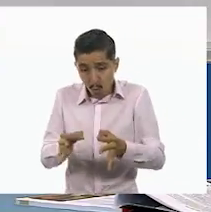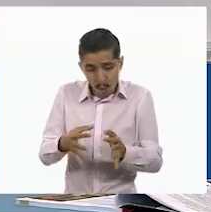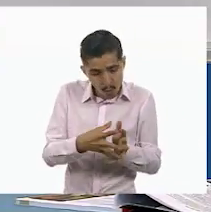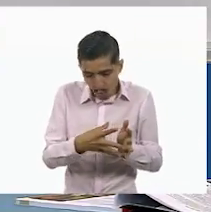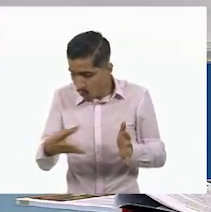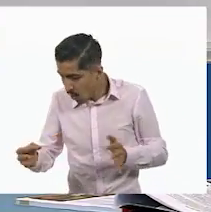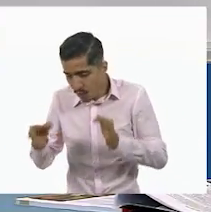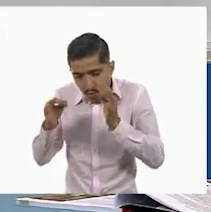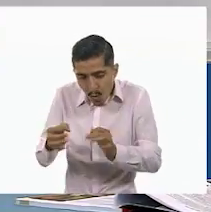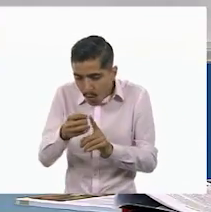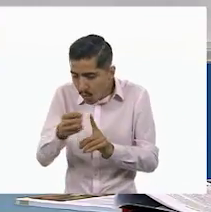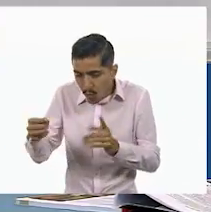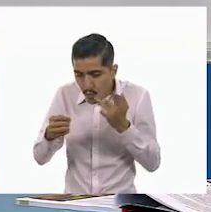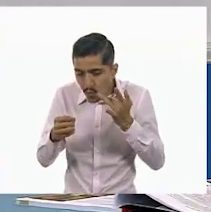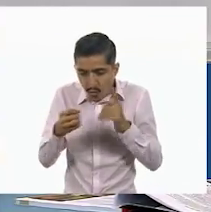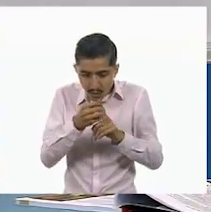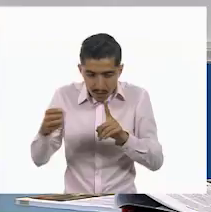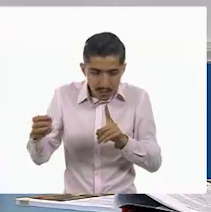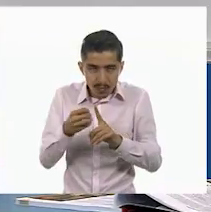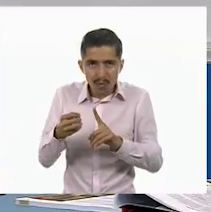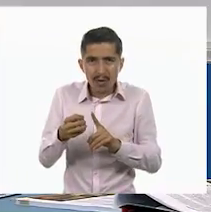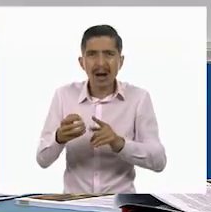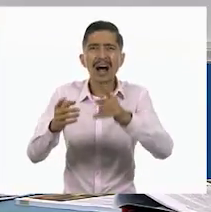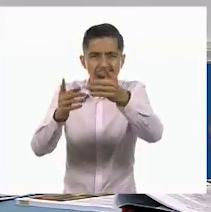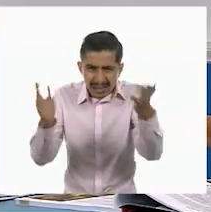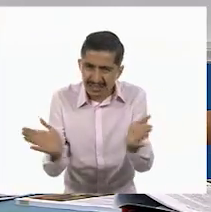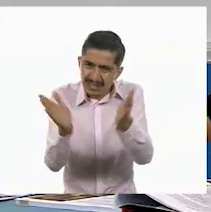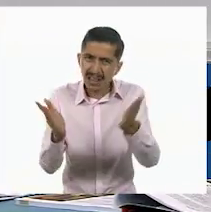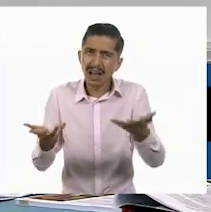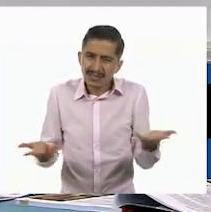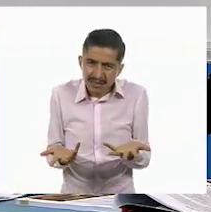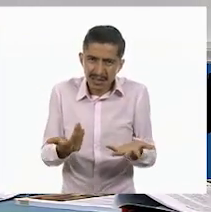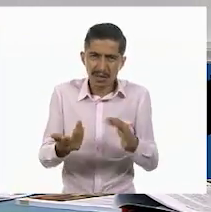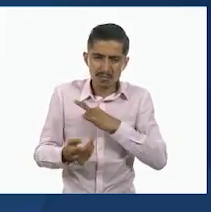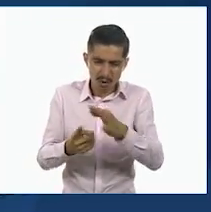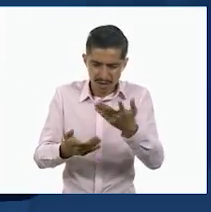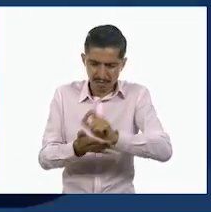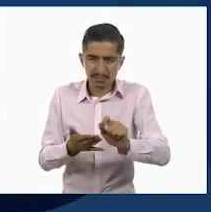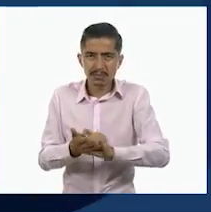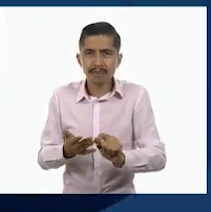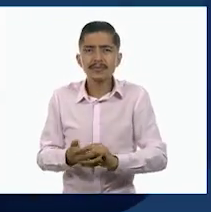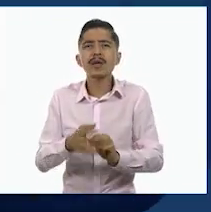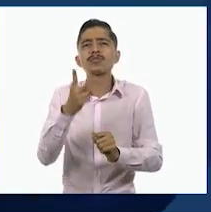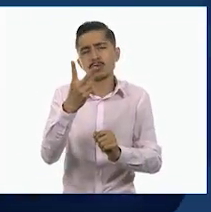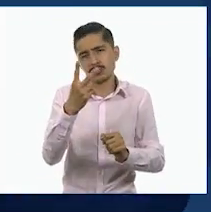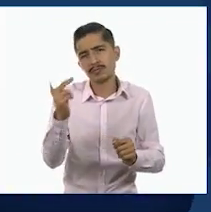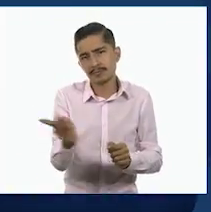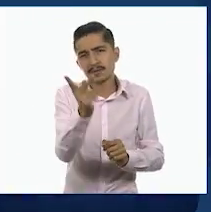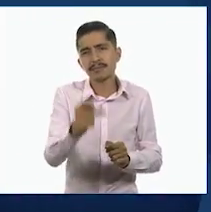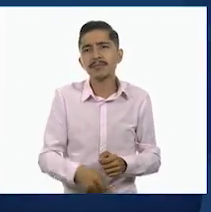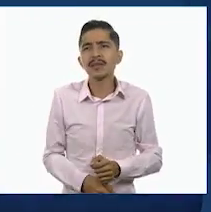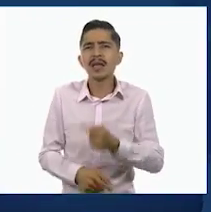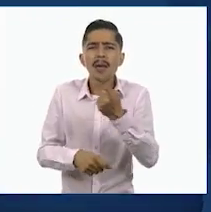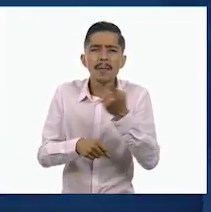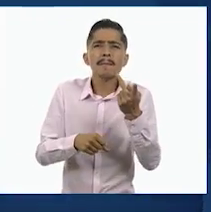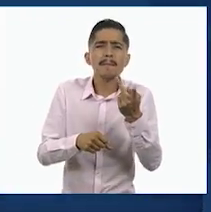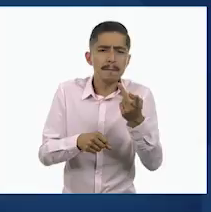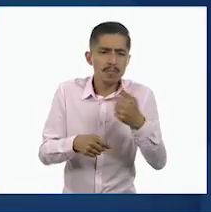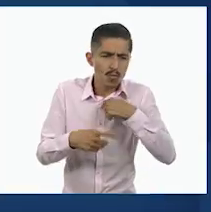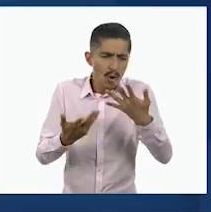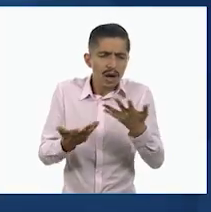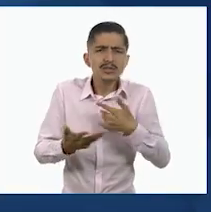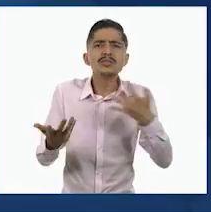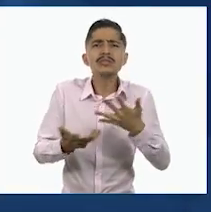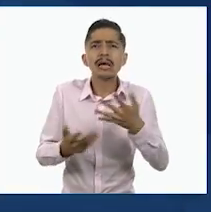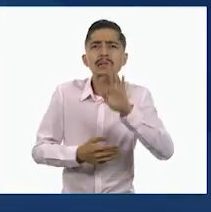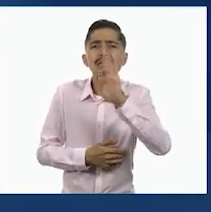Anímate a escribir, a redactar. Pregunta 2. ¿Qué podría hacer si me faltan datos para realizar